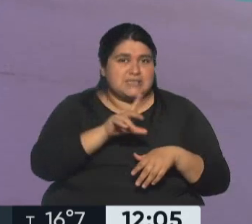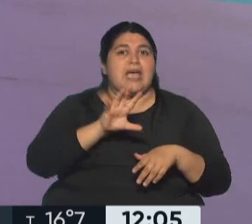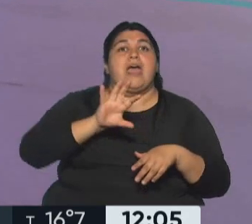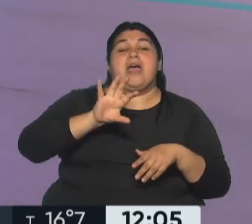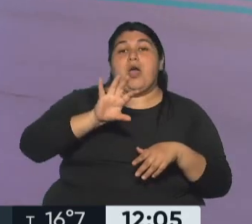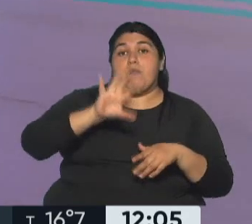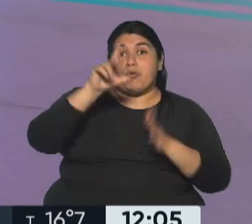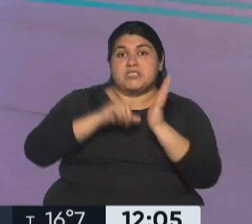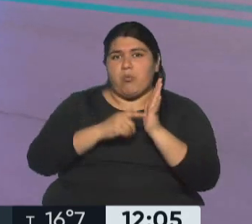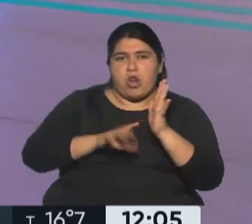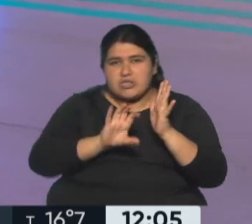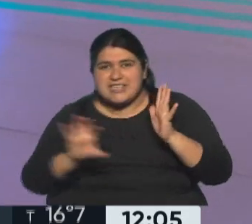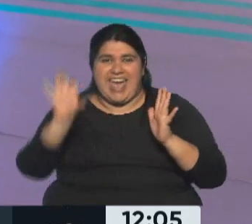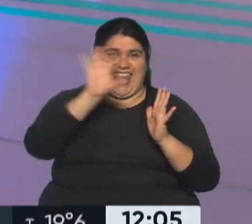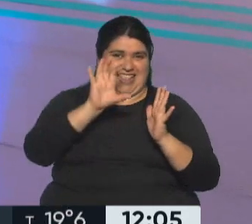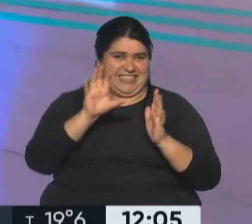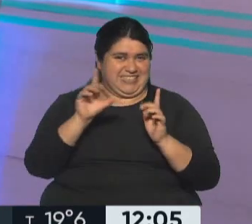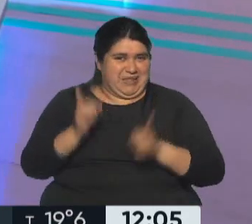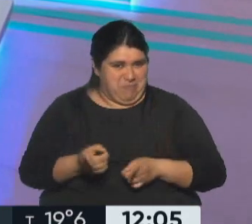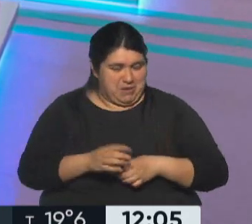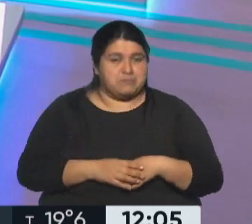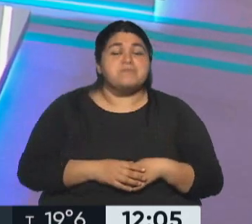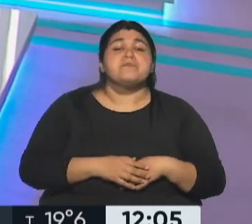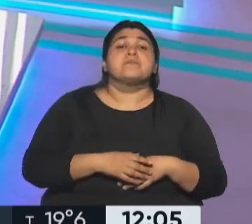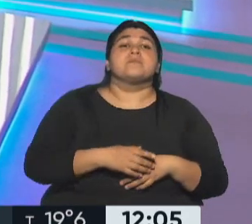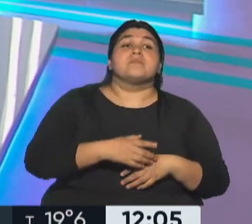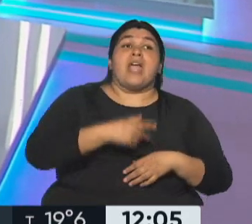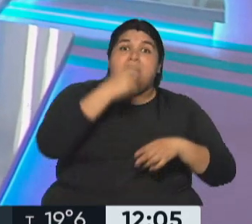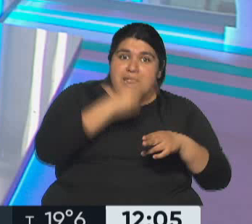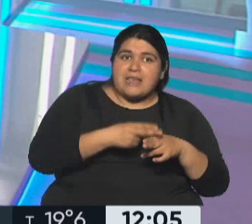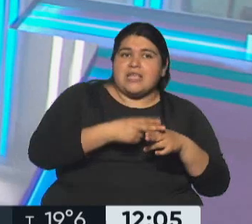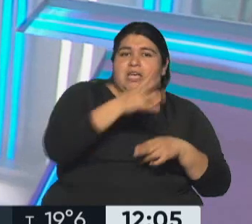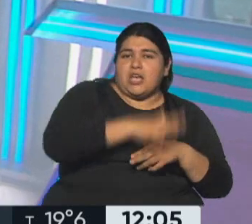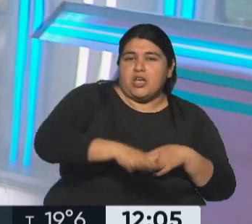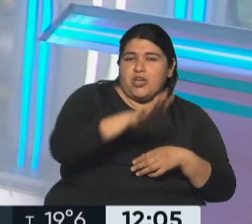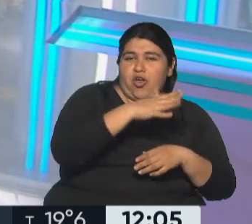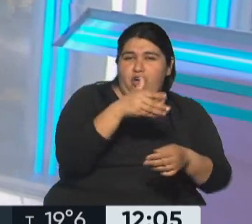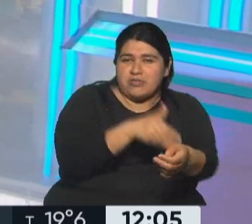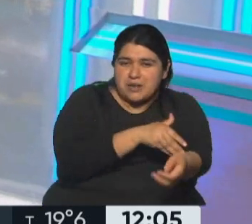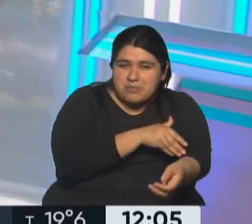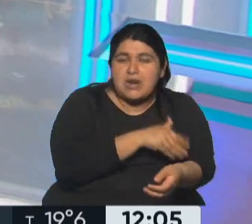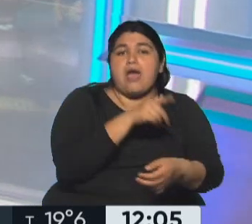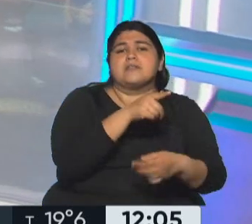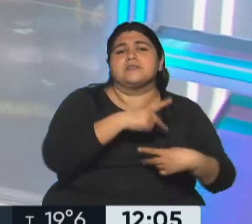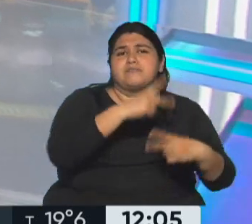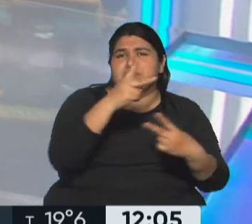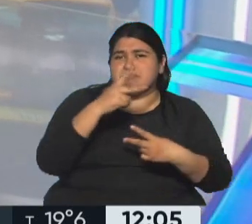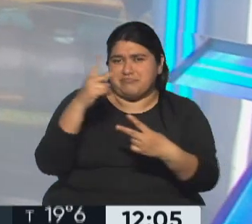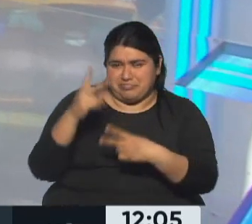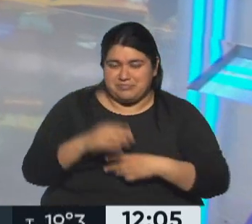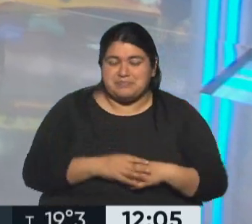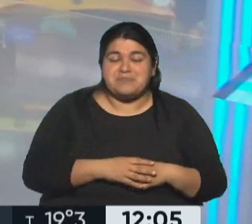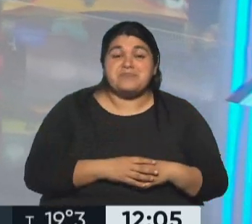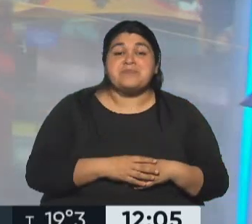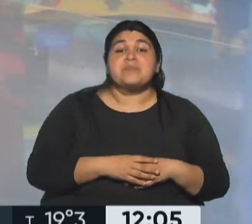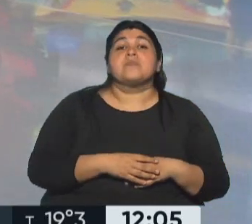pero también lo que pasa en la terminal de ómnibus de Retiro, aquellos que utilizan el transporte público para dirigirse a alguno de los centros turísticos